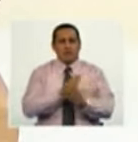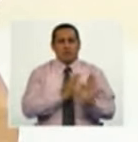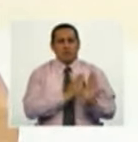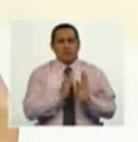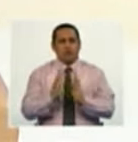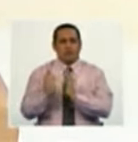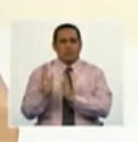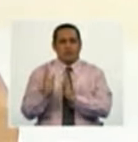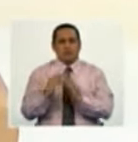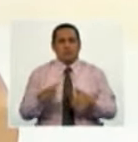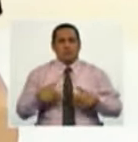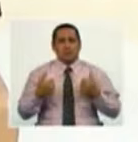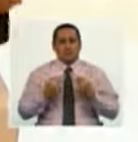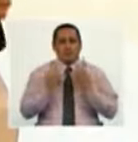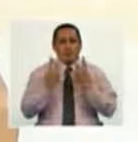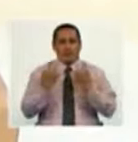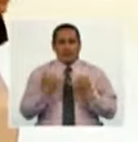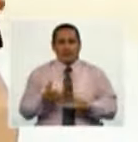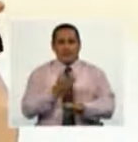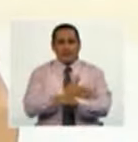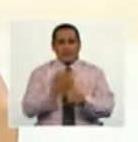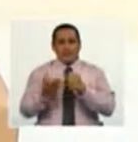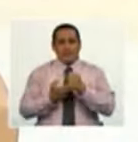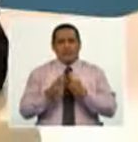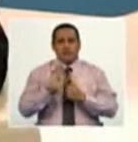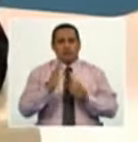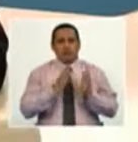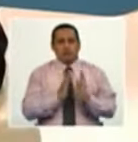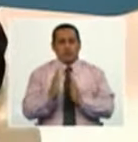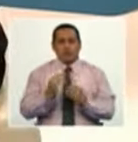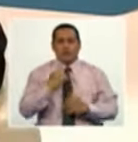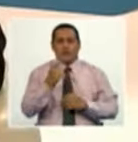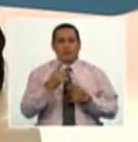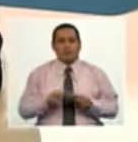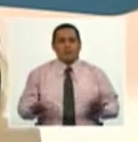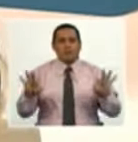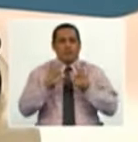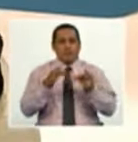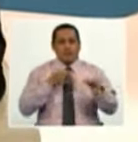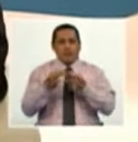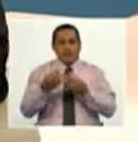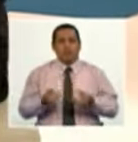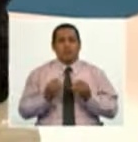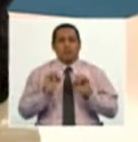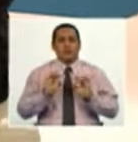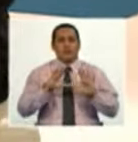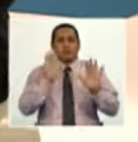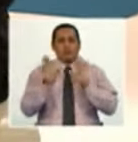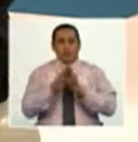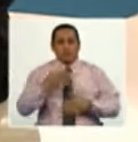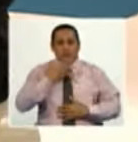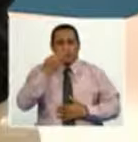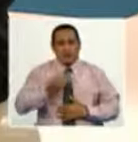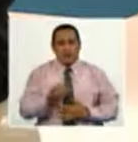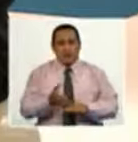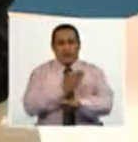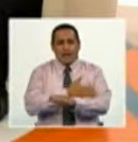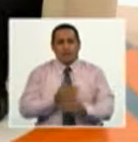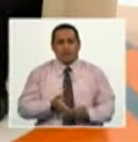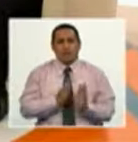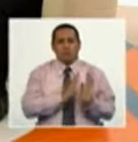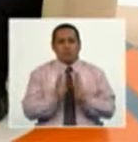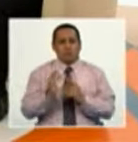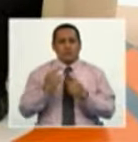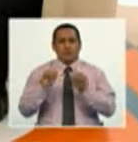un procedimiento que pudiera afectar las garantías del debido proceso. Claro, eso es bien importante señalarlo porque puede ser que efectivamente se le haya aplicado un